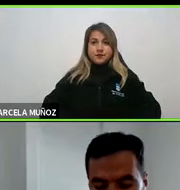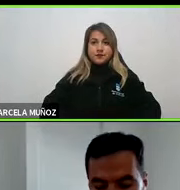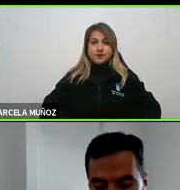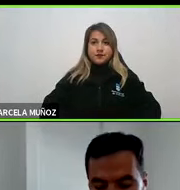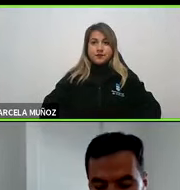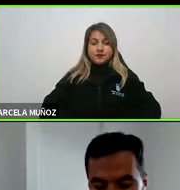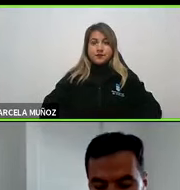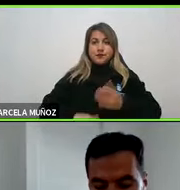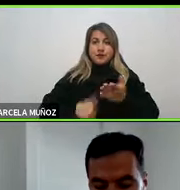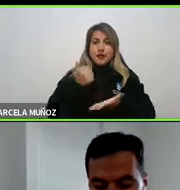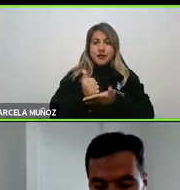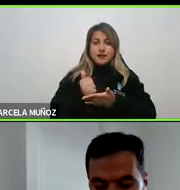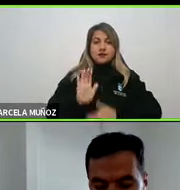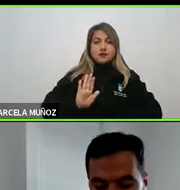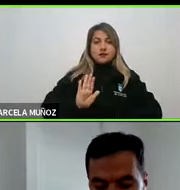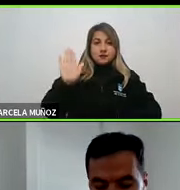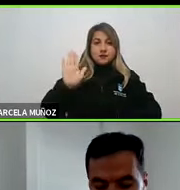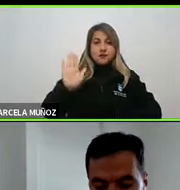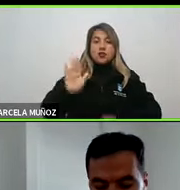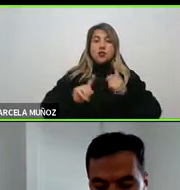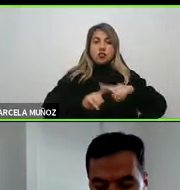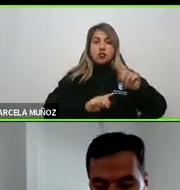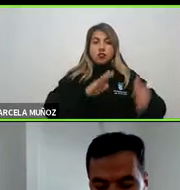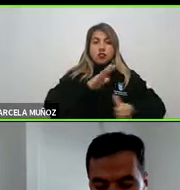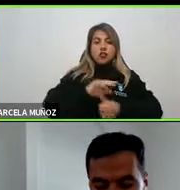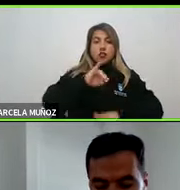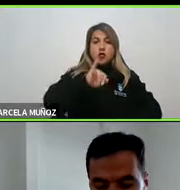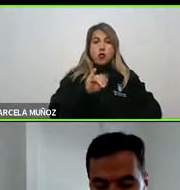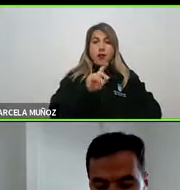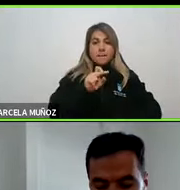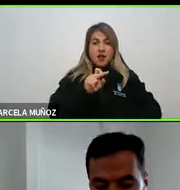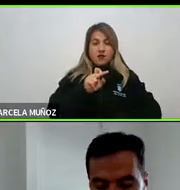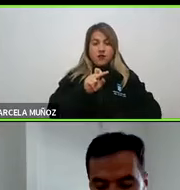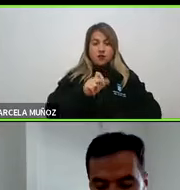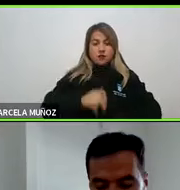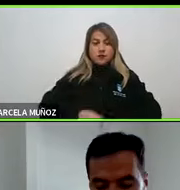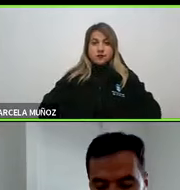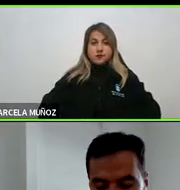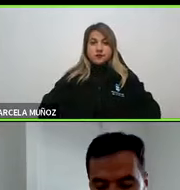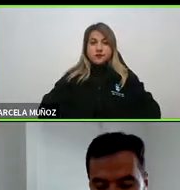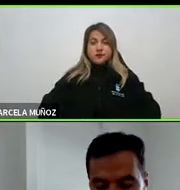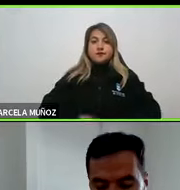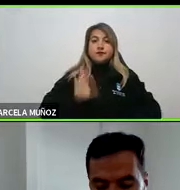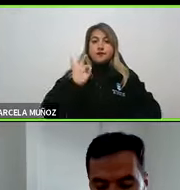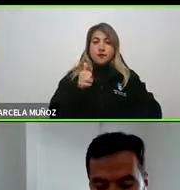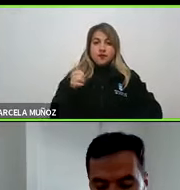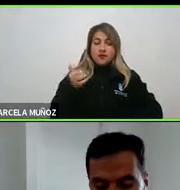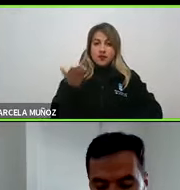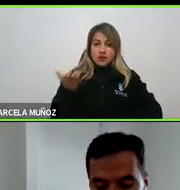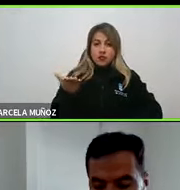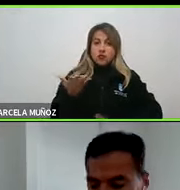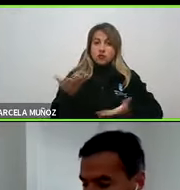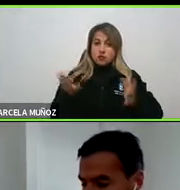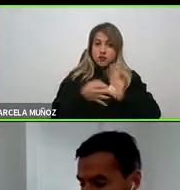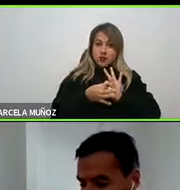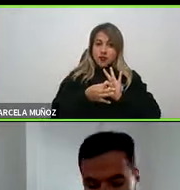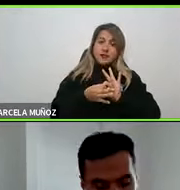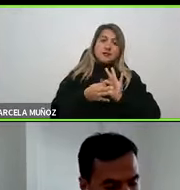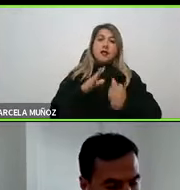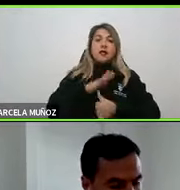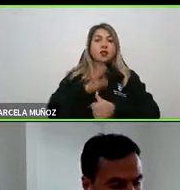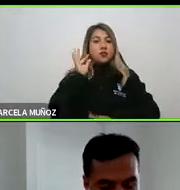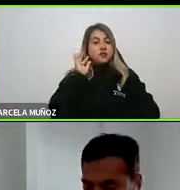Alcaldesa, tiene levantada también la mano el concejal Juan Pablo Muñoz. Perfecto, concejal. Muchas gracias,